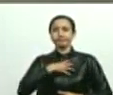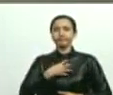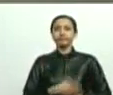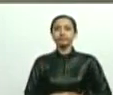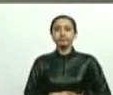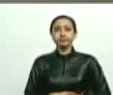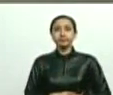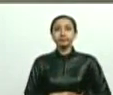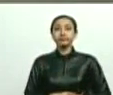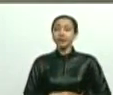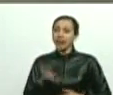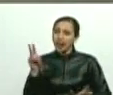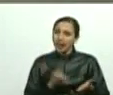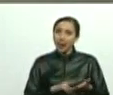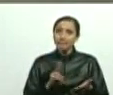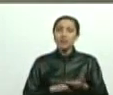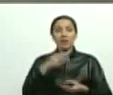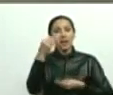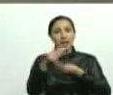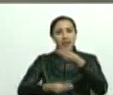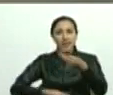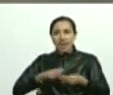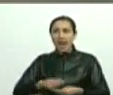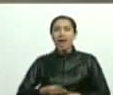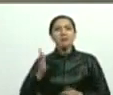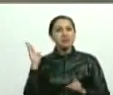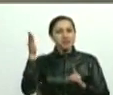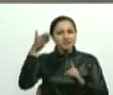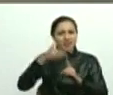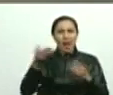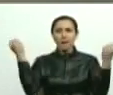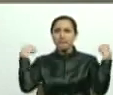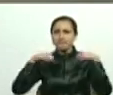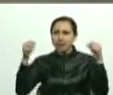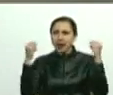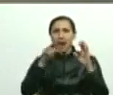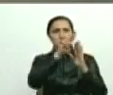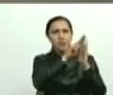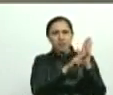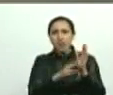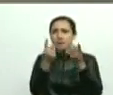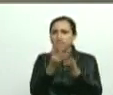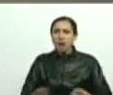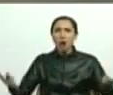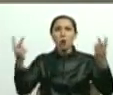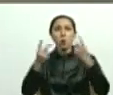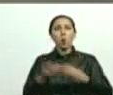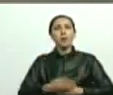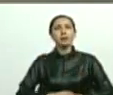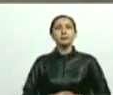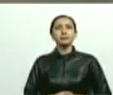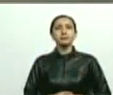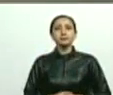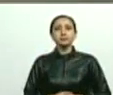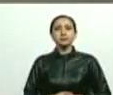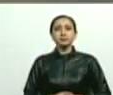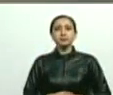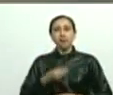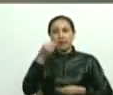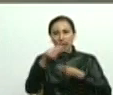de propósitos, de acción, de práctica, de principios, de valores, la